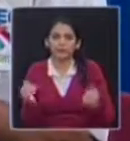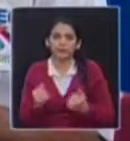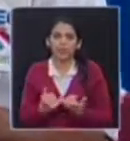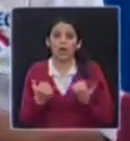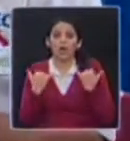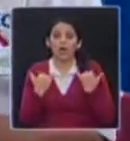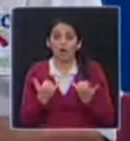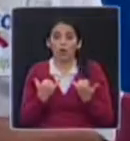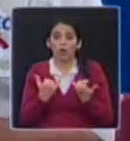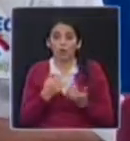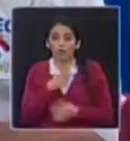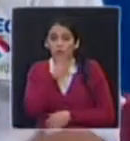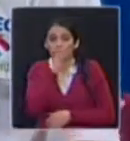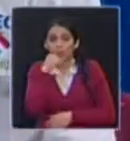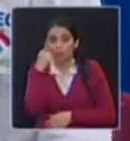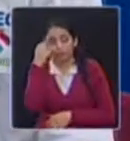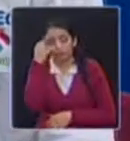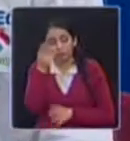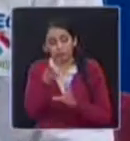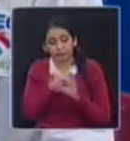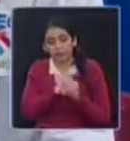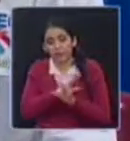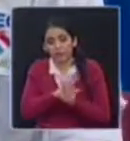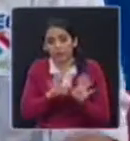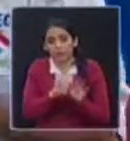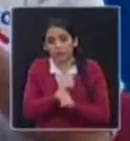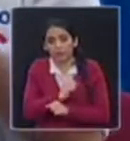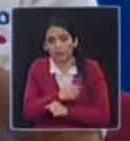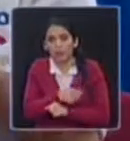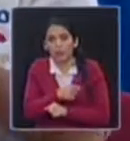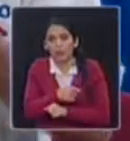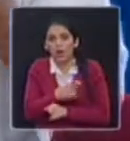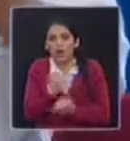se ha convertido en maltrato. Y digo maltrato porque se nos